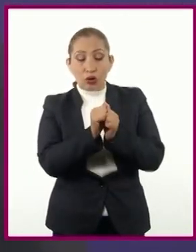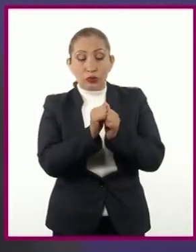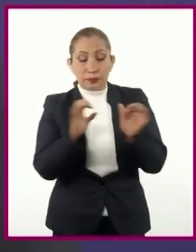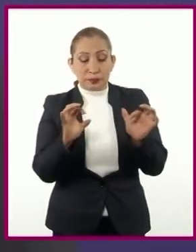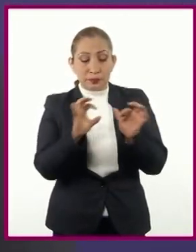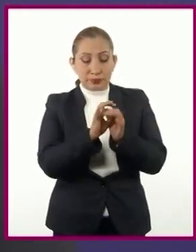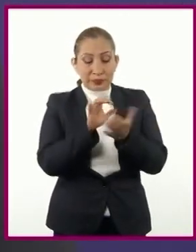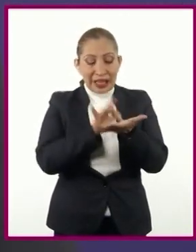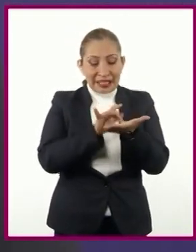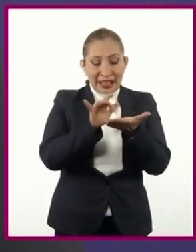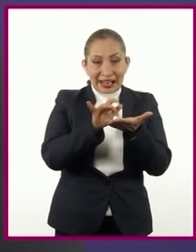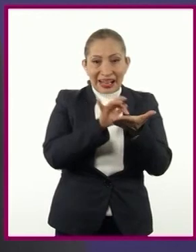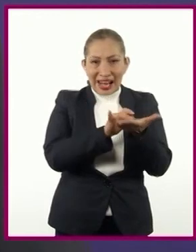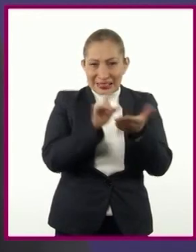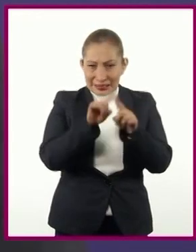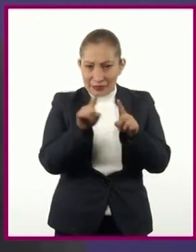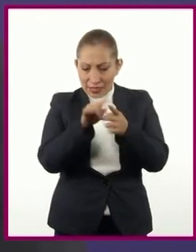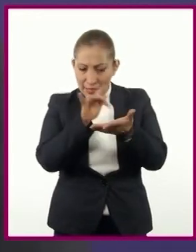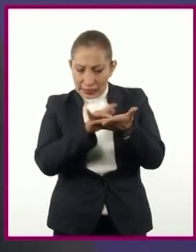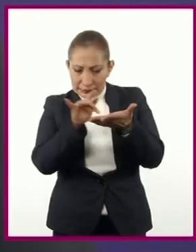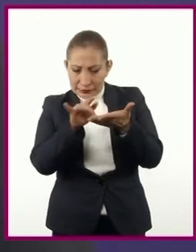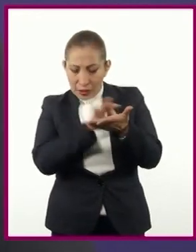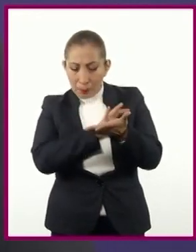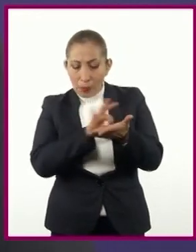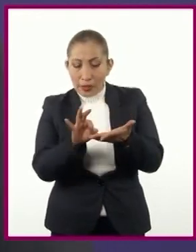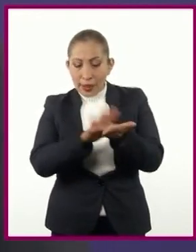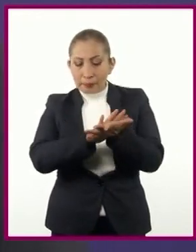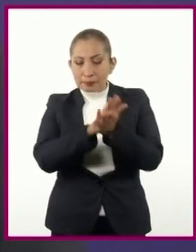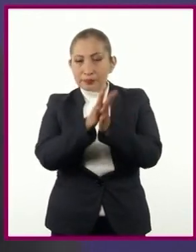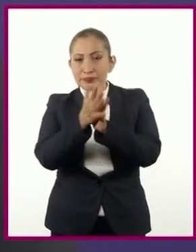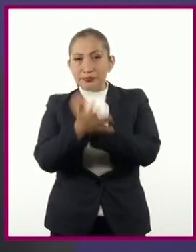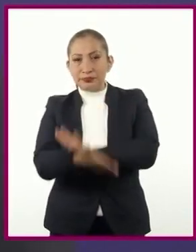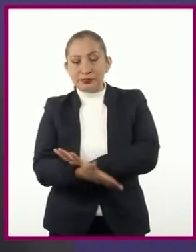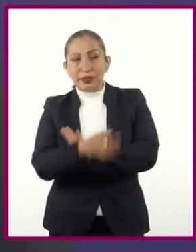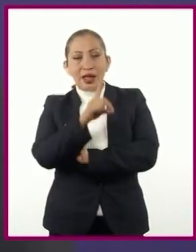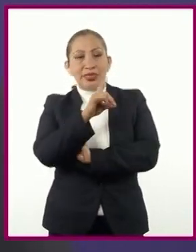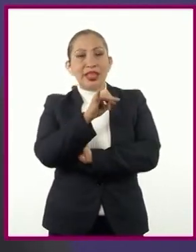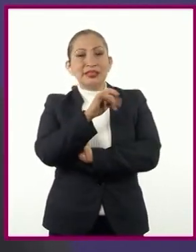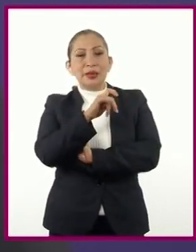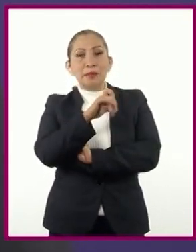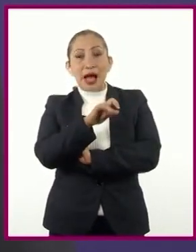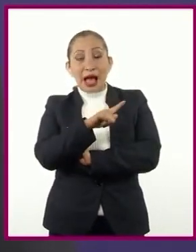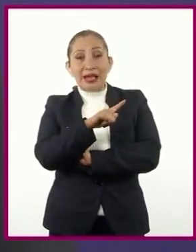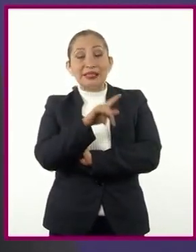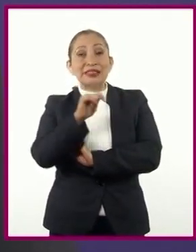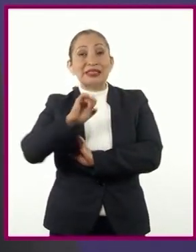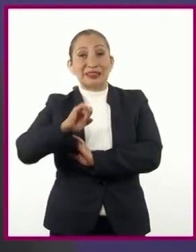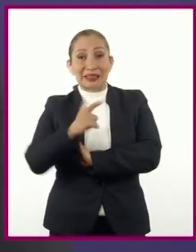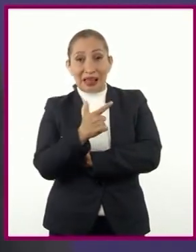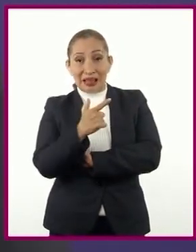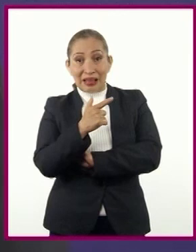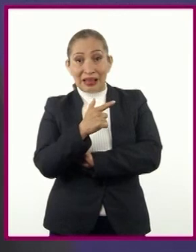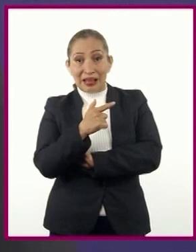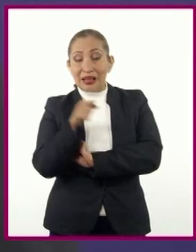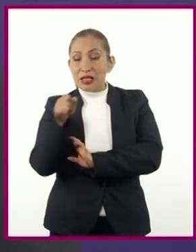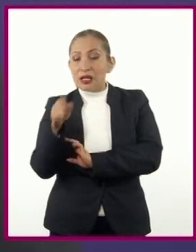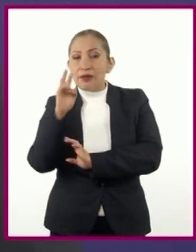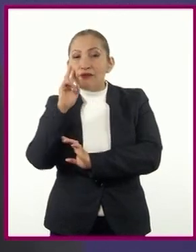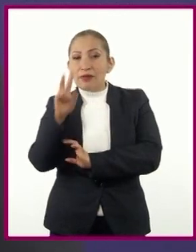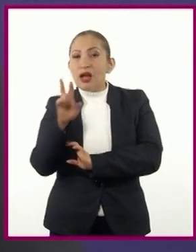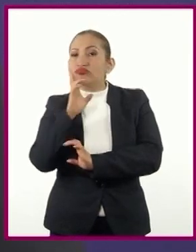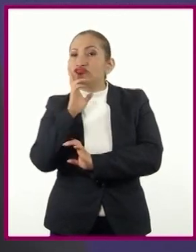de teclas en la calculadora se pueden convertir los decimales de la razón trigonométrica y